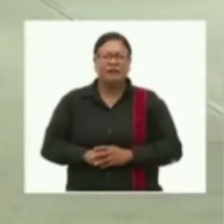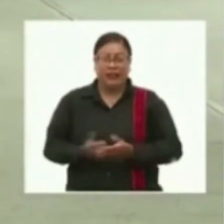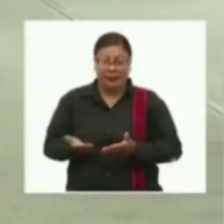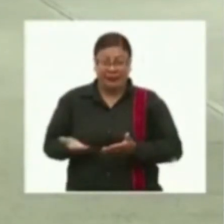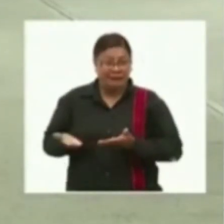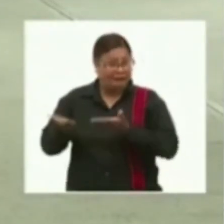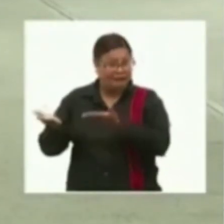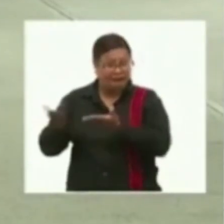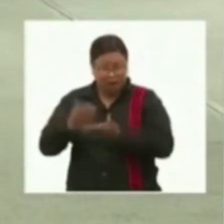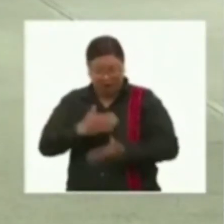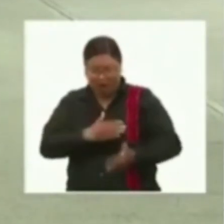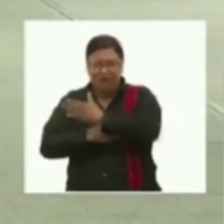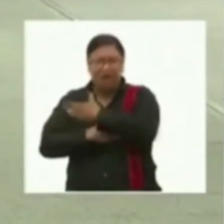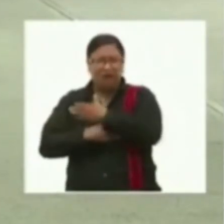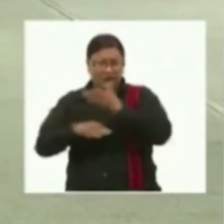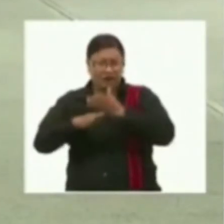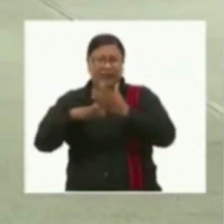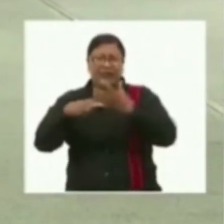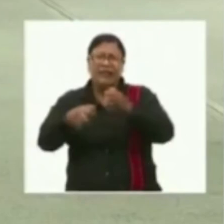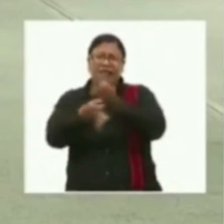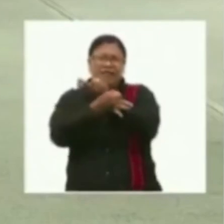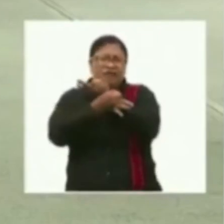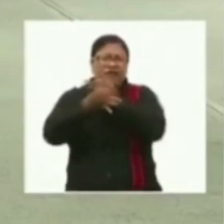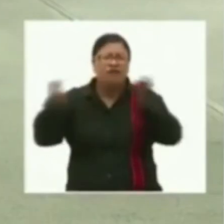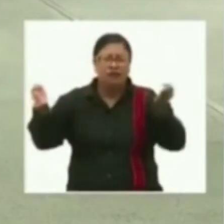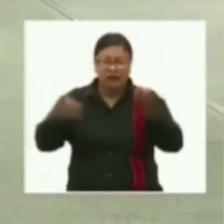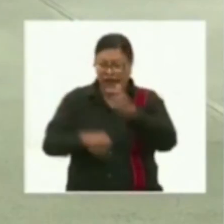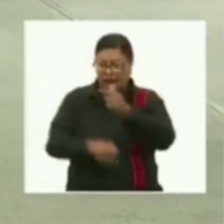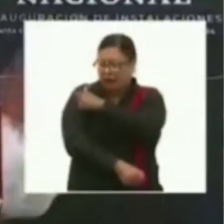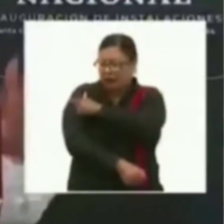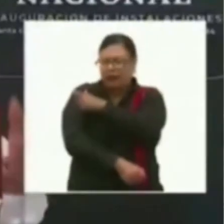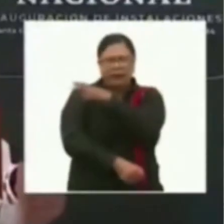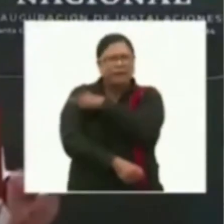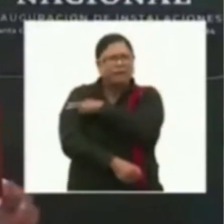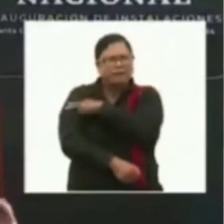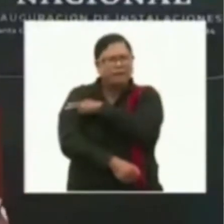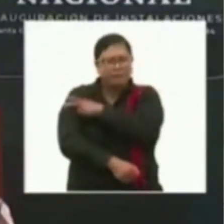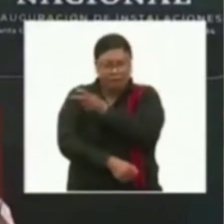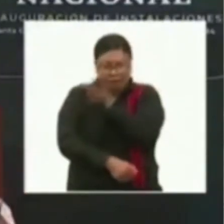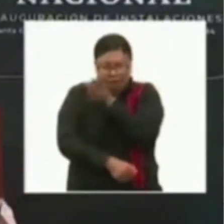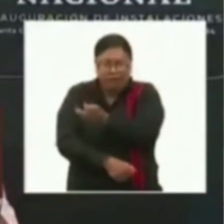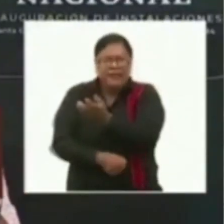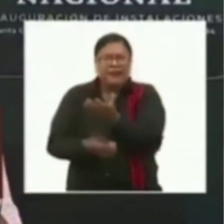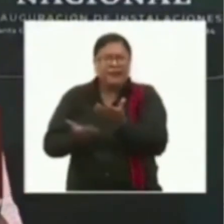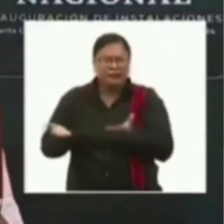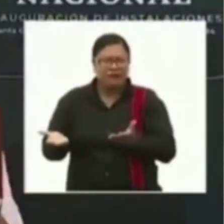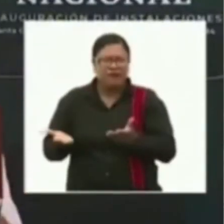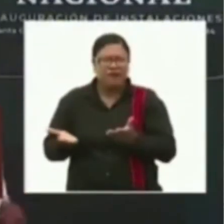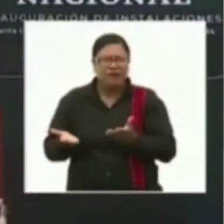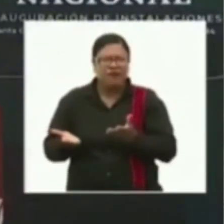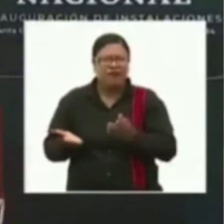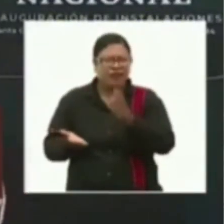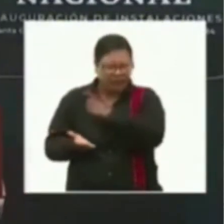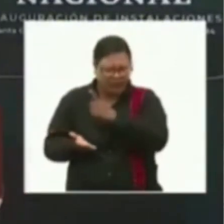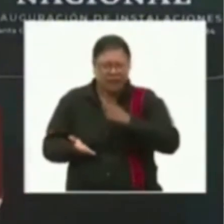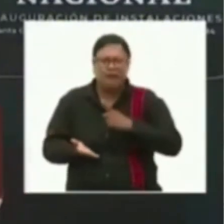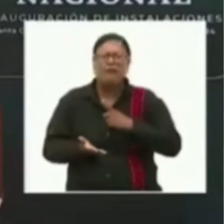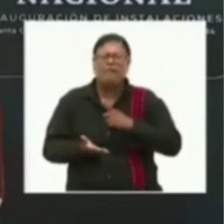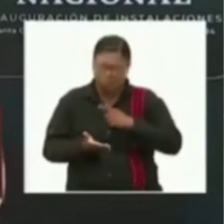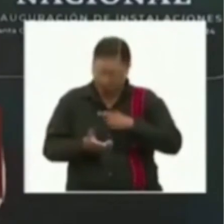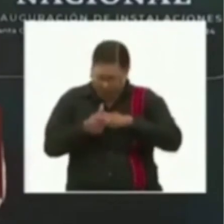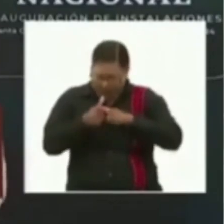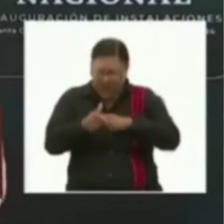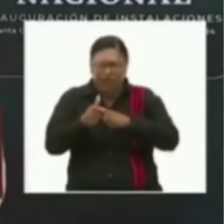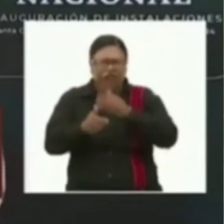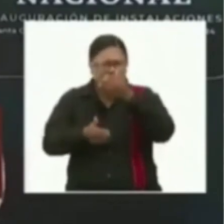haya dado a conocer que la Guardia Nacional va, como debe de ser,